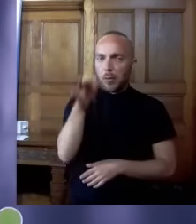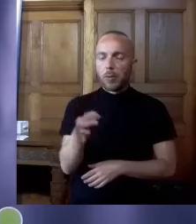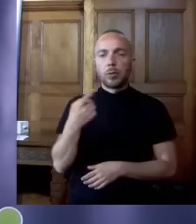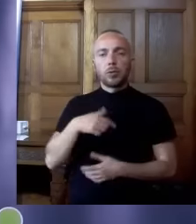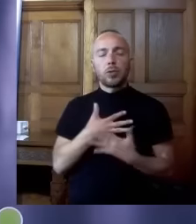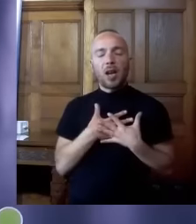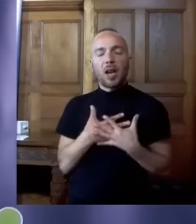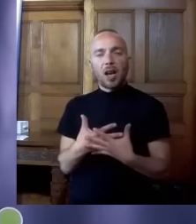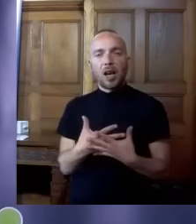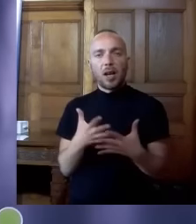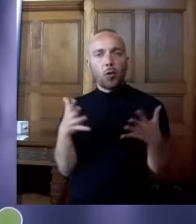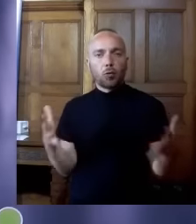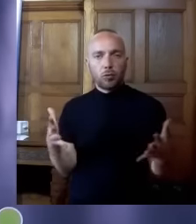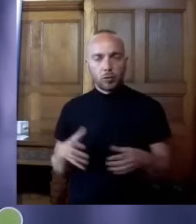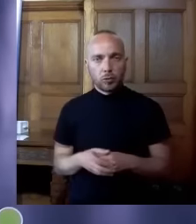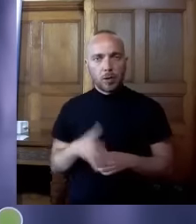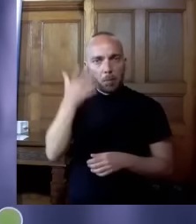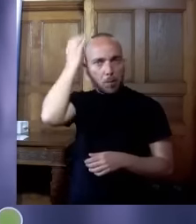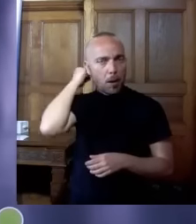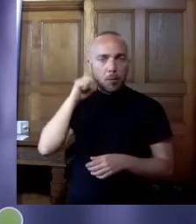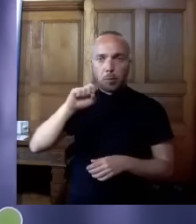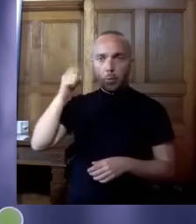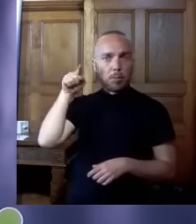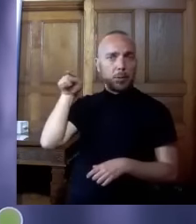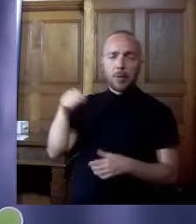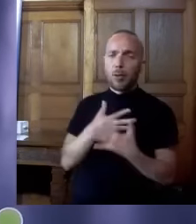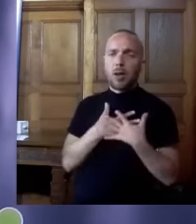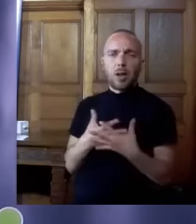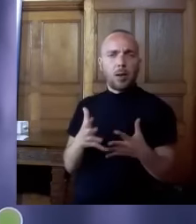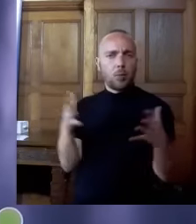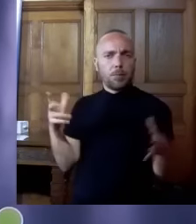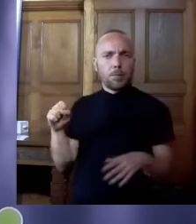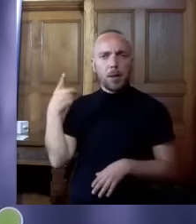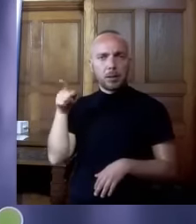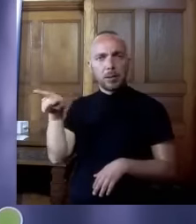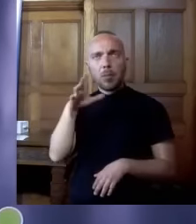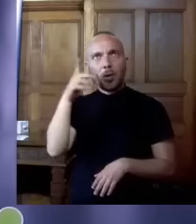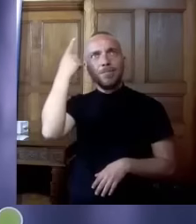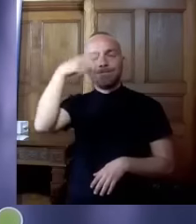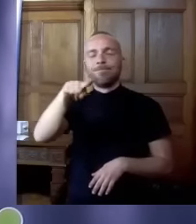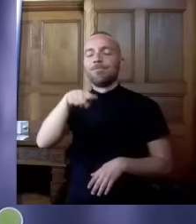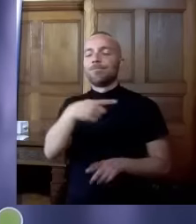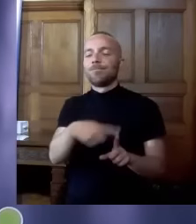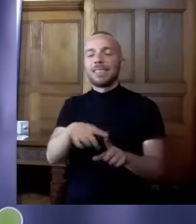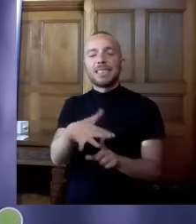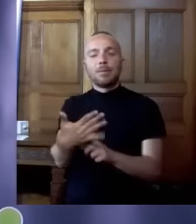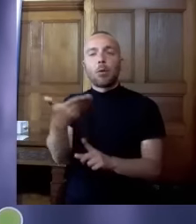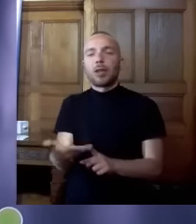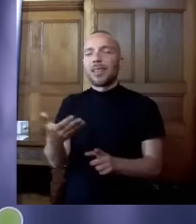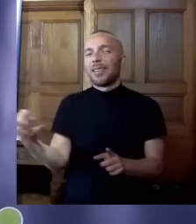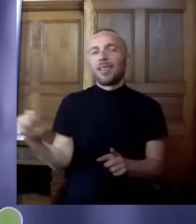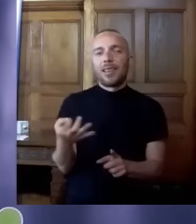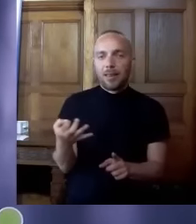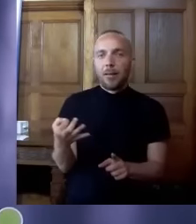generosas Pablo el primero porque sabíamos sabía lo que era importante lo importante qué